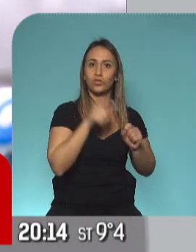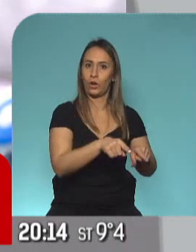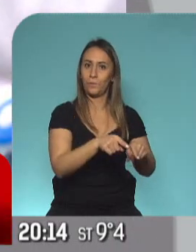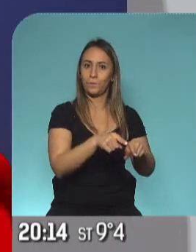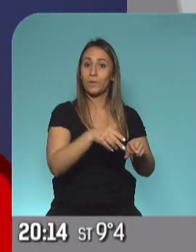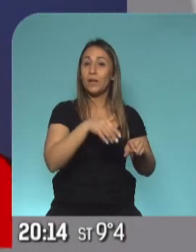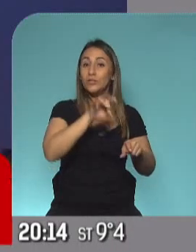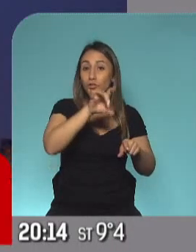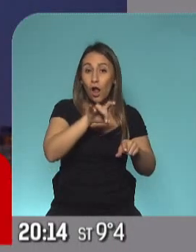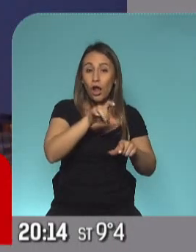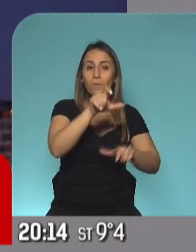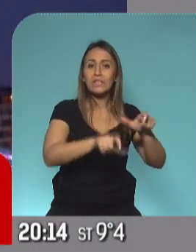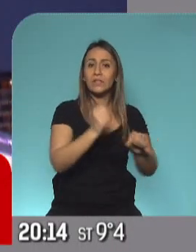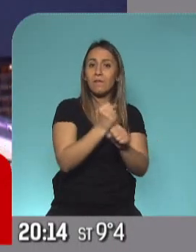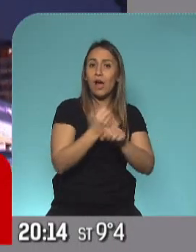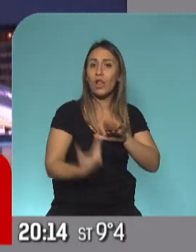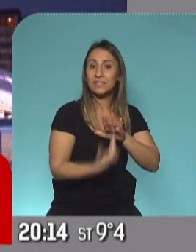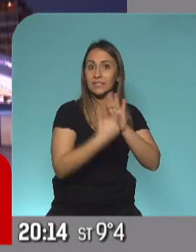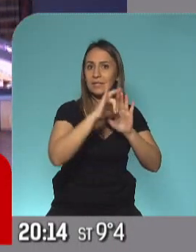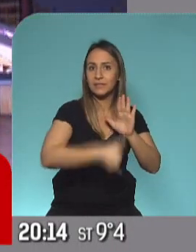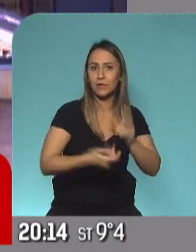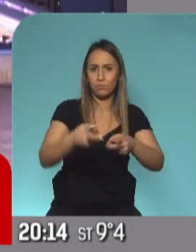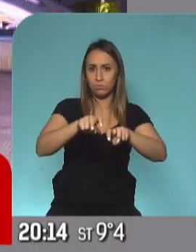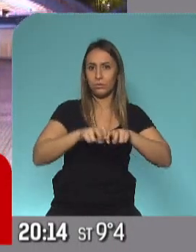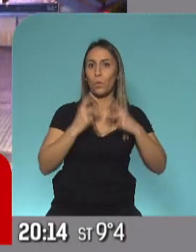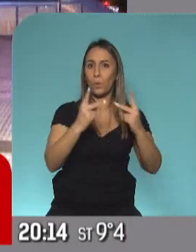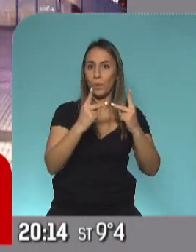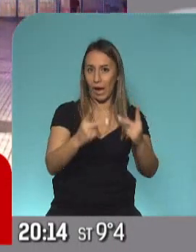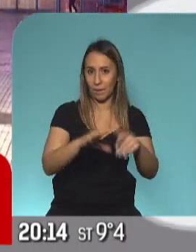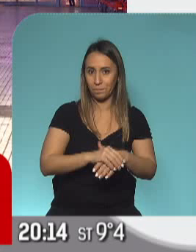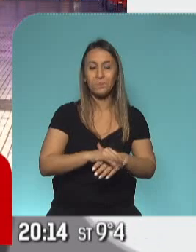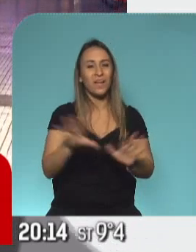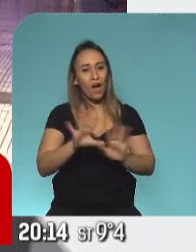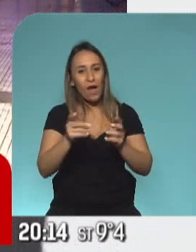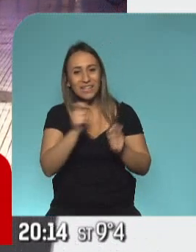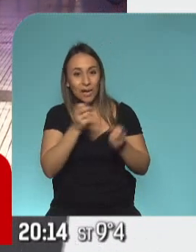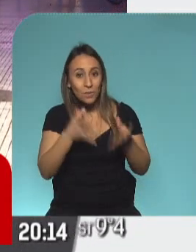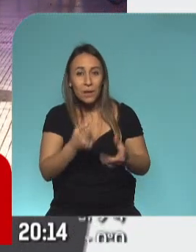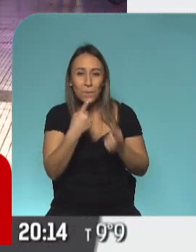viajar solo los esenciales. Hola chicas, ¿cómo les va? Una consulta cortita.